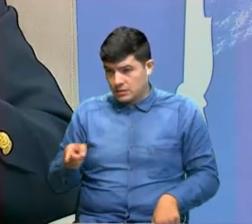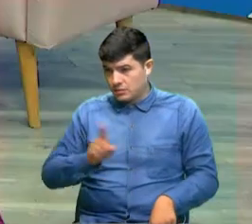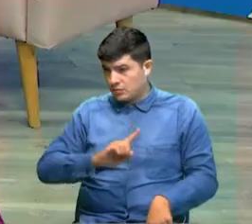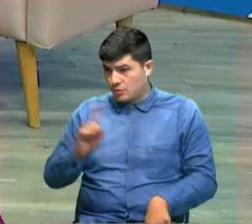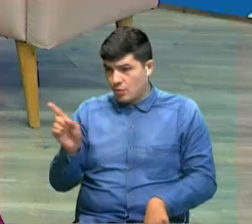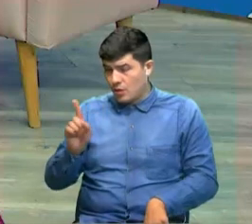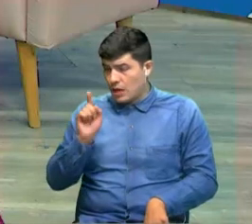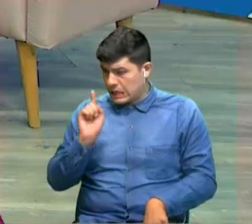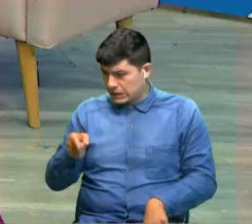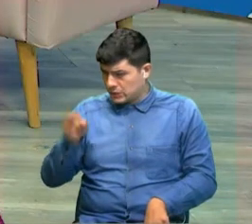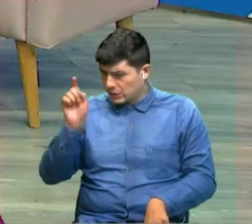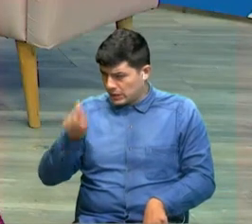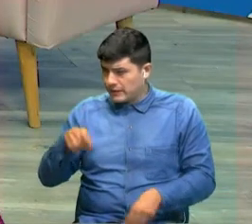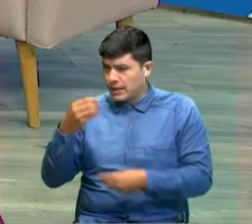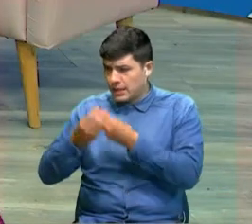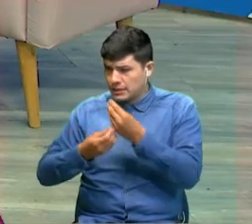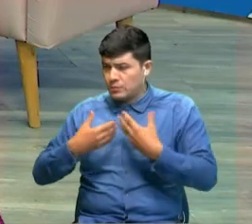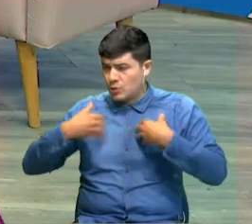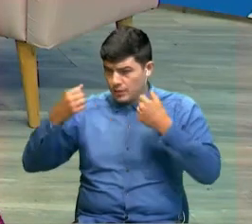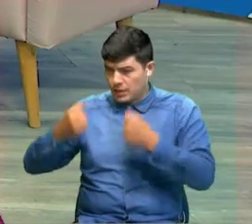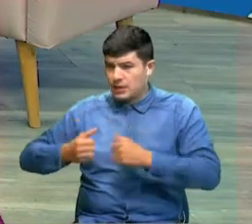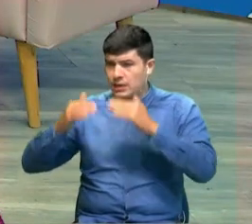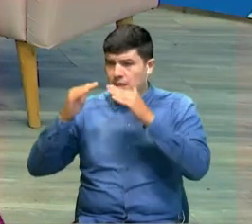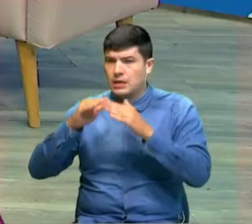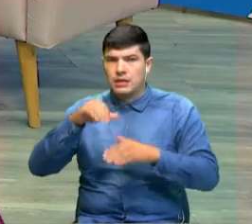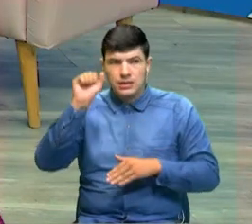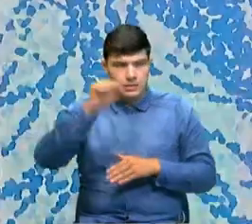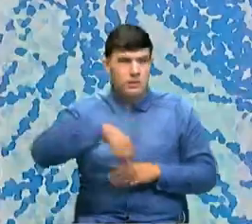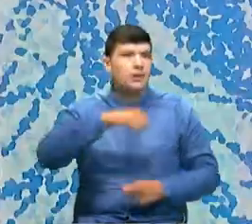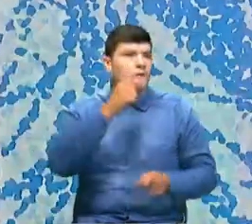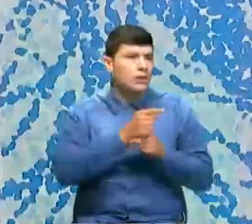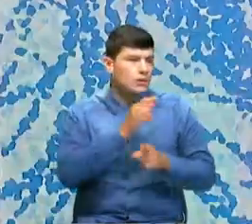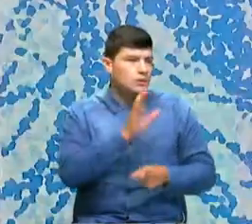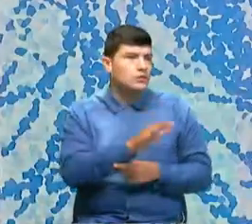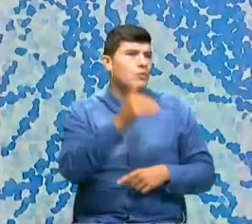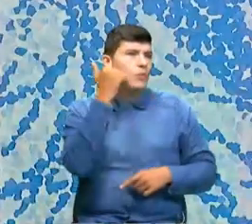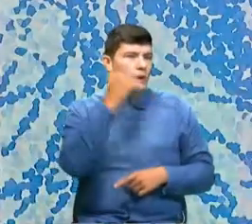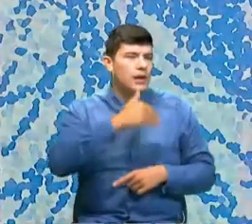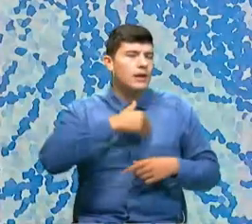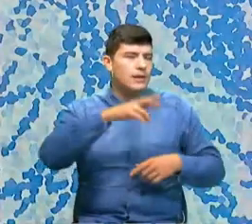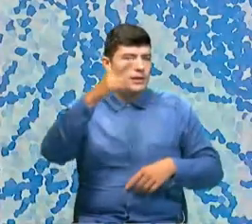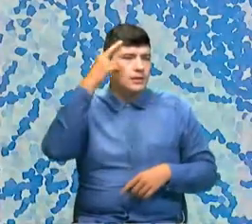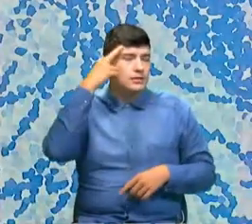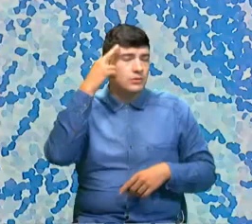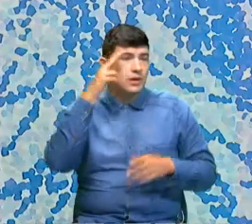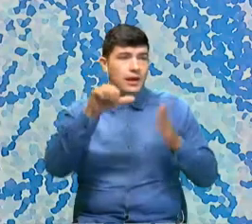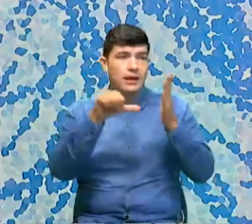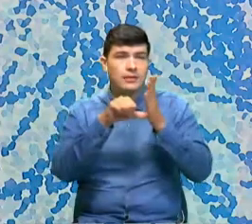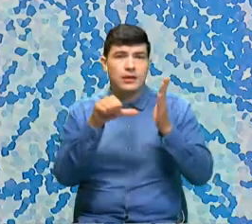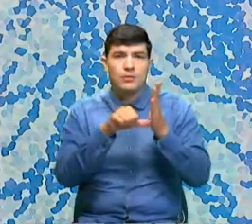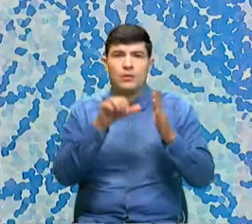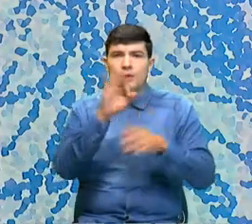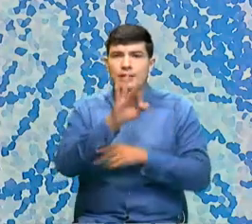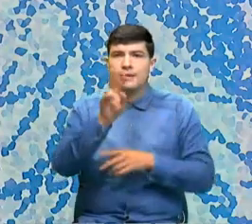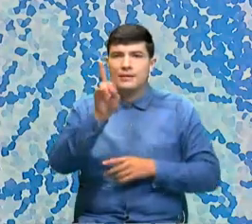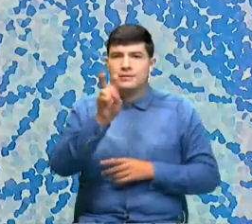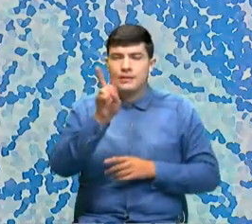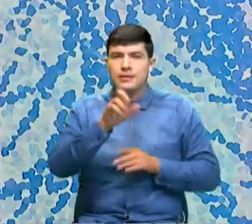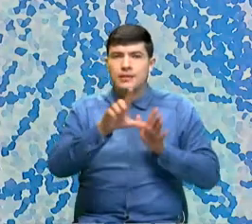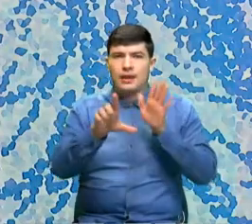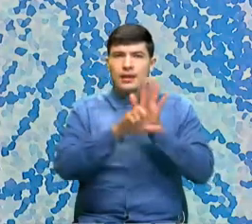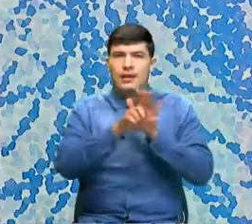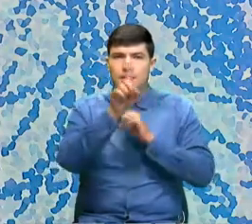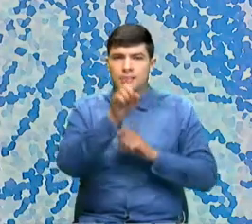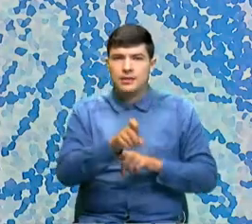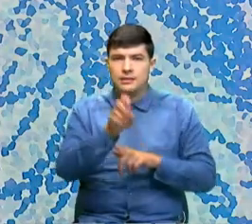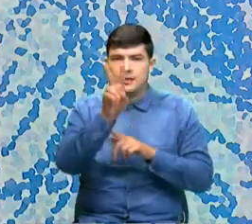no lo debe hacer el dueño del apartamento? Tiene ella toda la razón. El artículo 37 de la ley 675